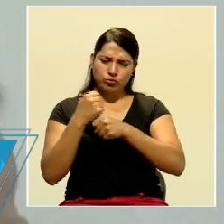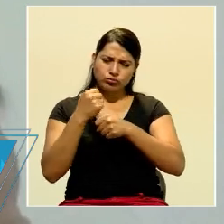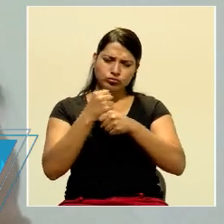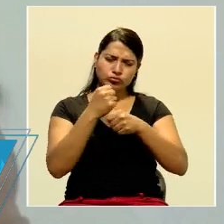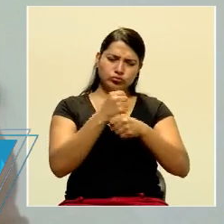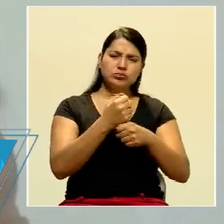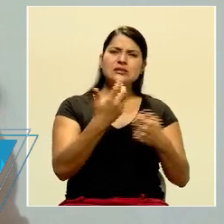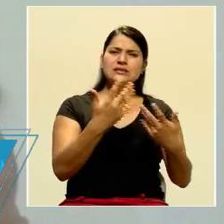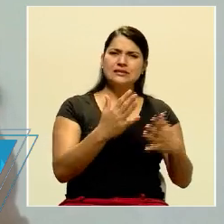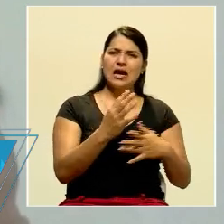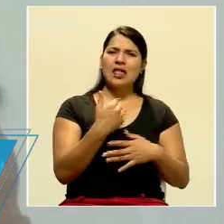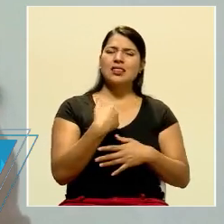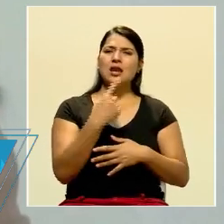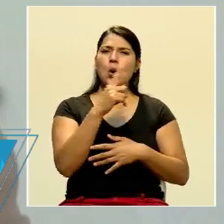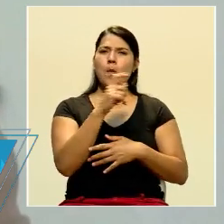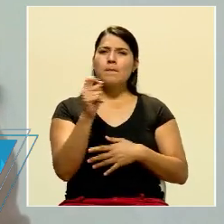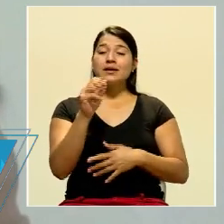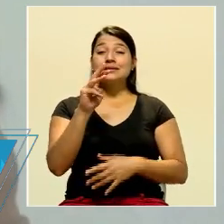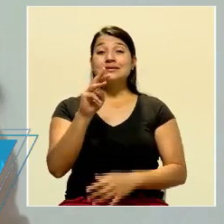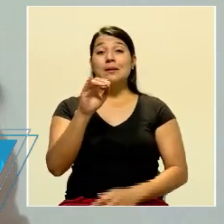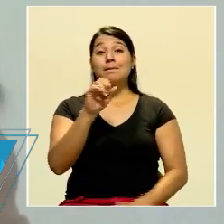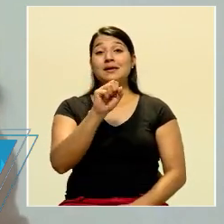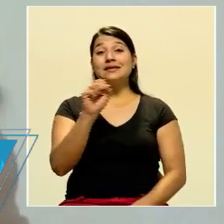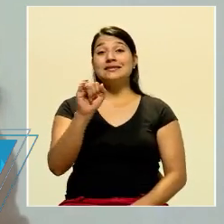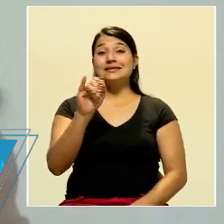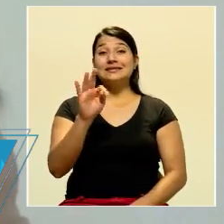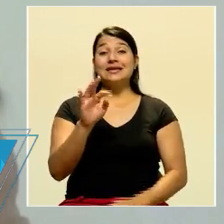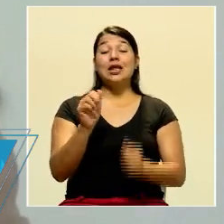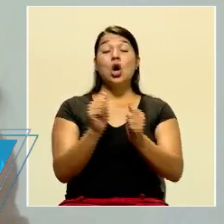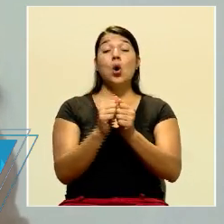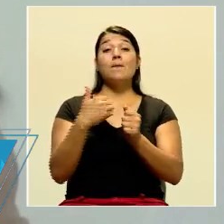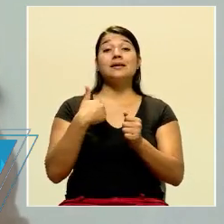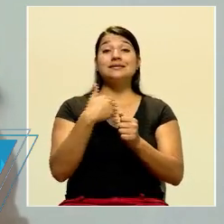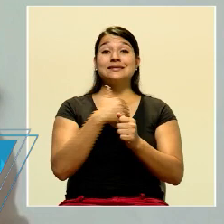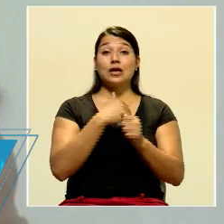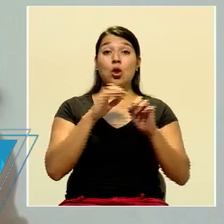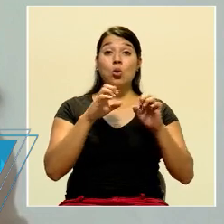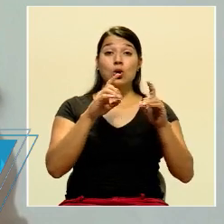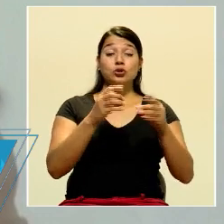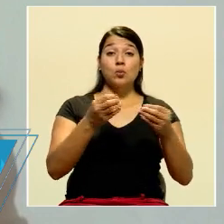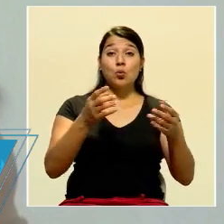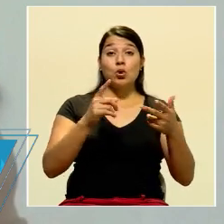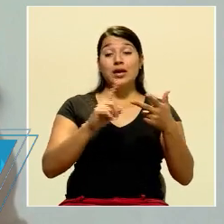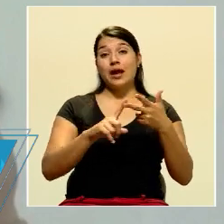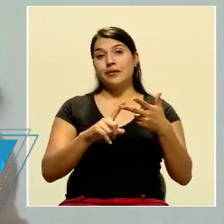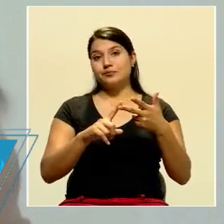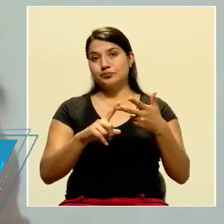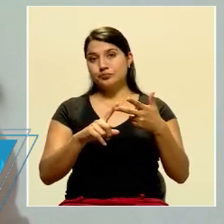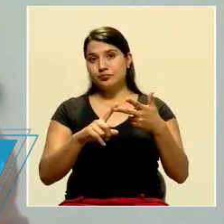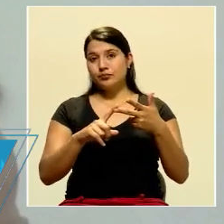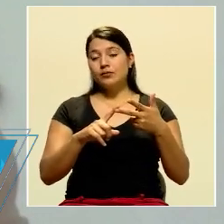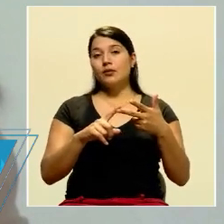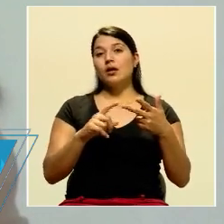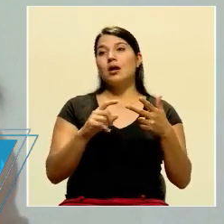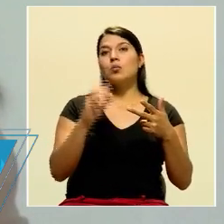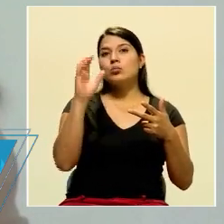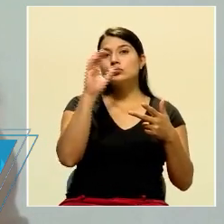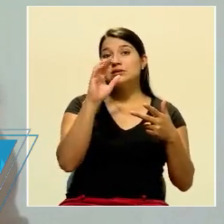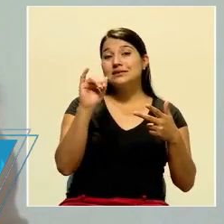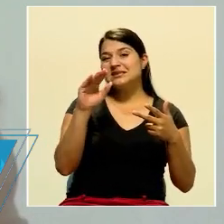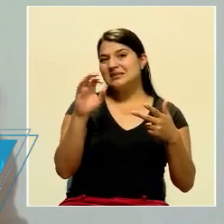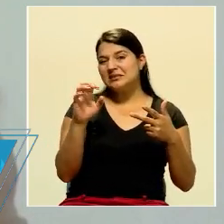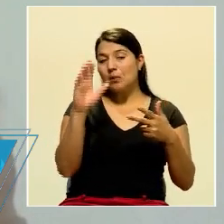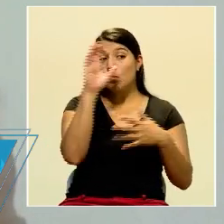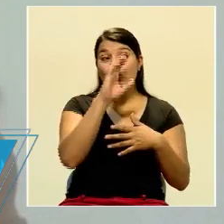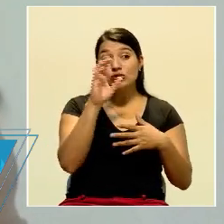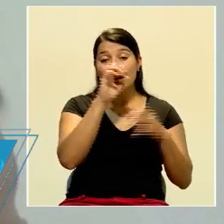un mes, el MISIT, con el Ministerio de Educación Pública y con la SUTEL buscando las posibilidades. Se amplió ya una meta